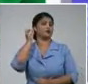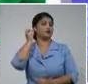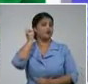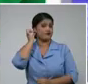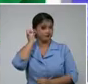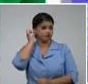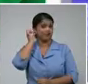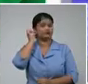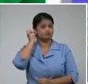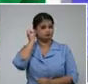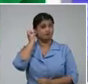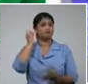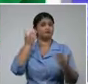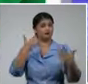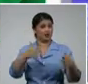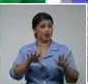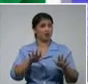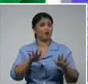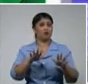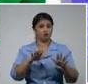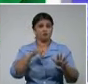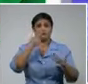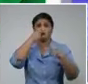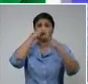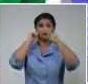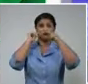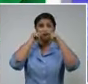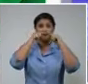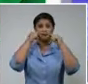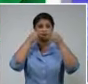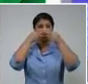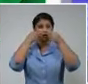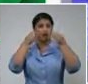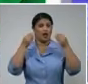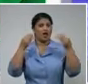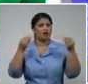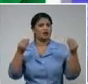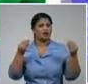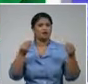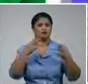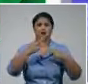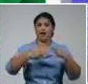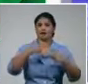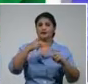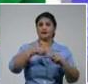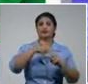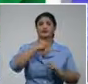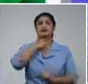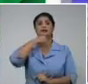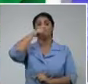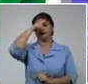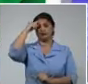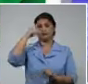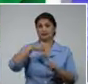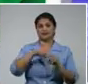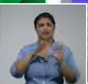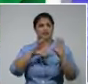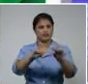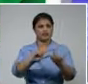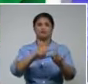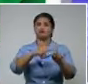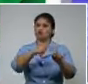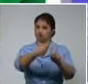realmente una secreción nasal, fundamentalmente se hizo el test de antígeno, fue positivo, se